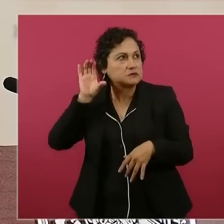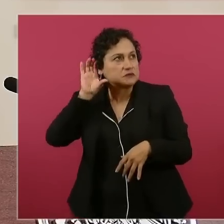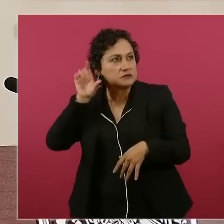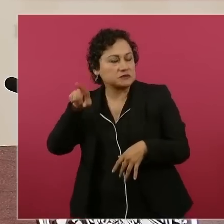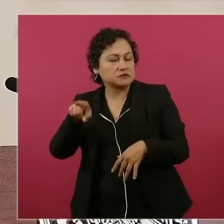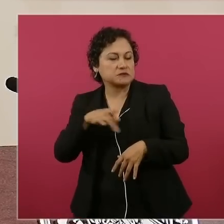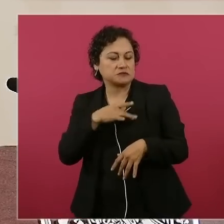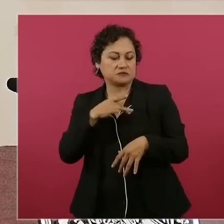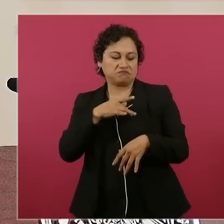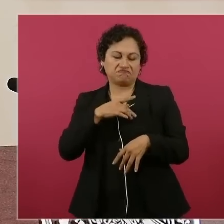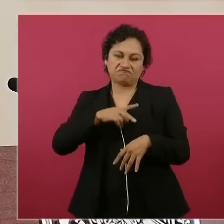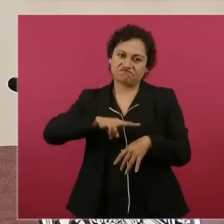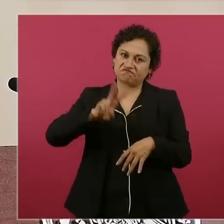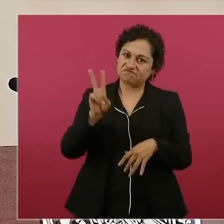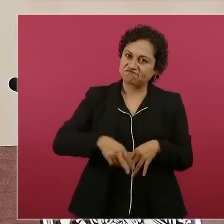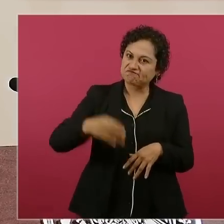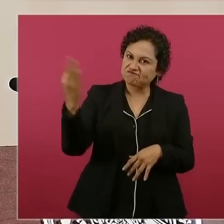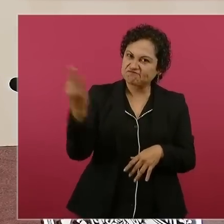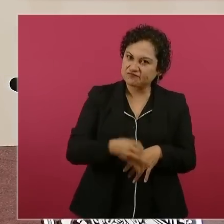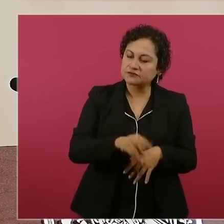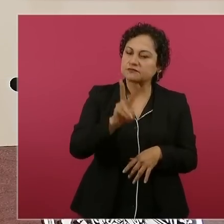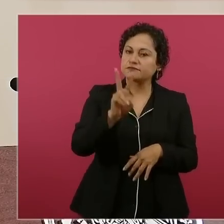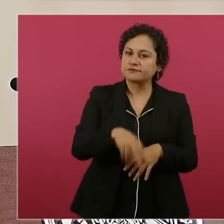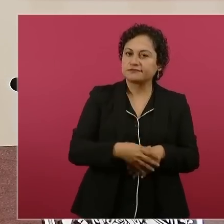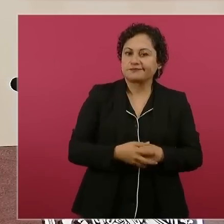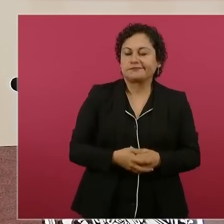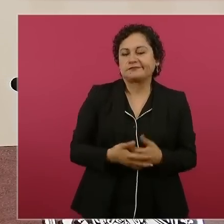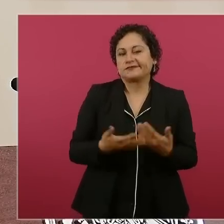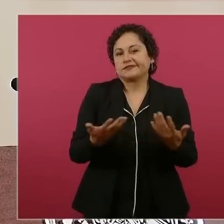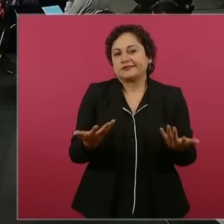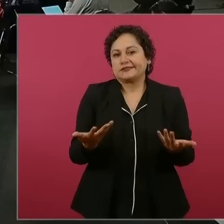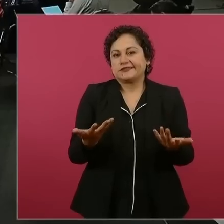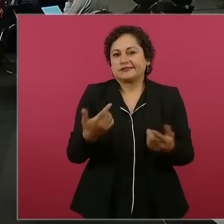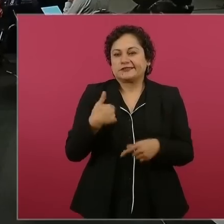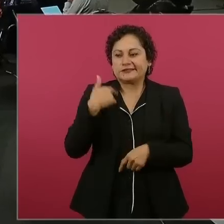de ahí, a oponernos.